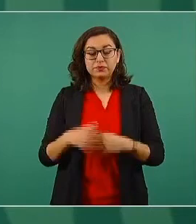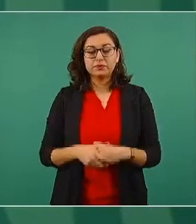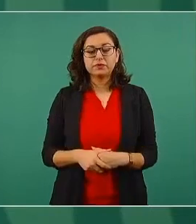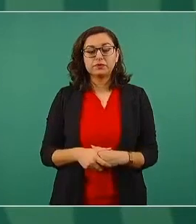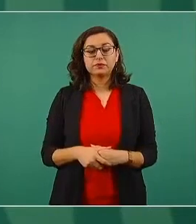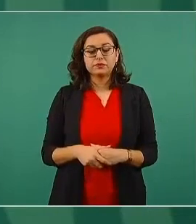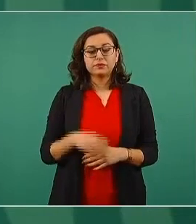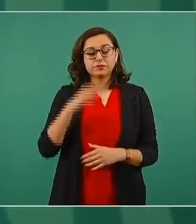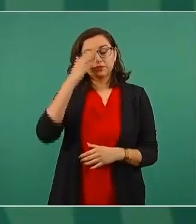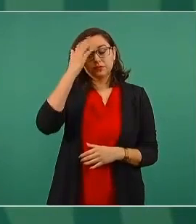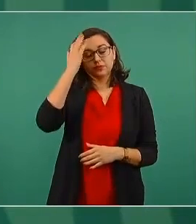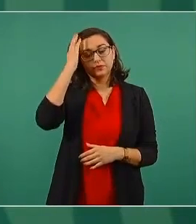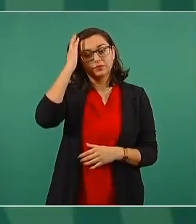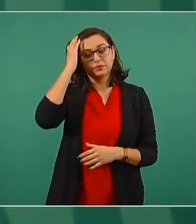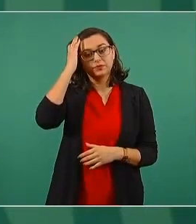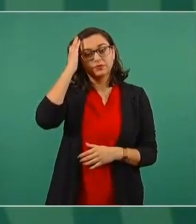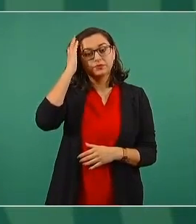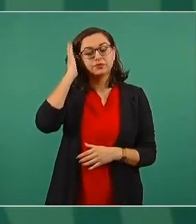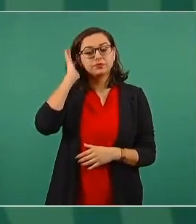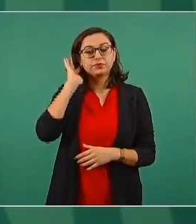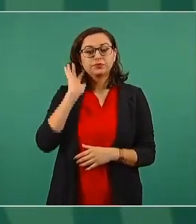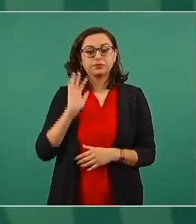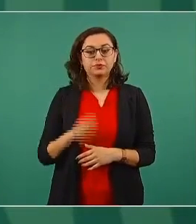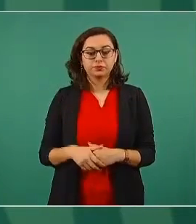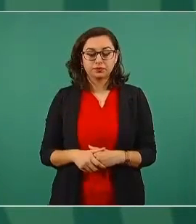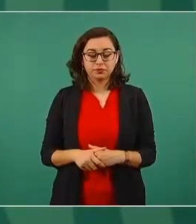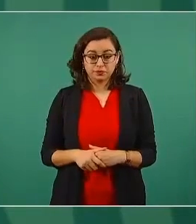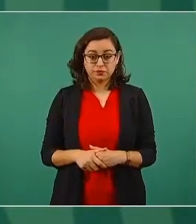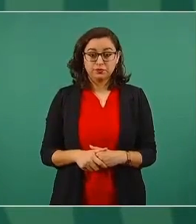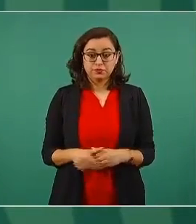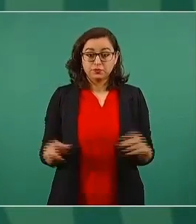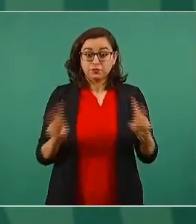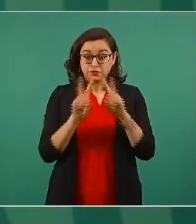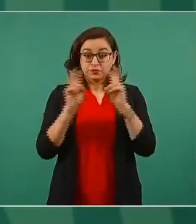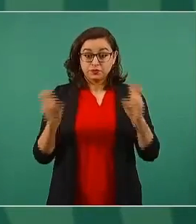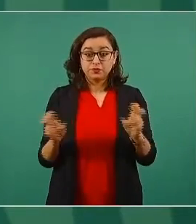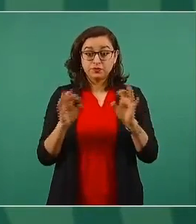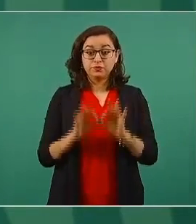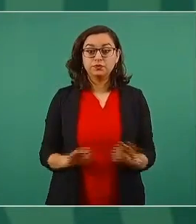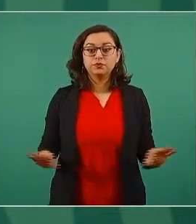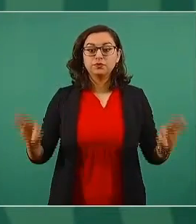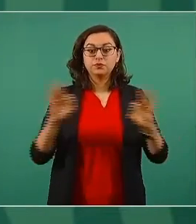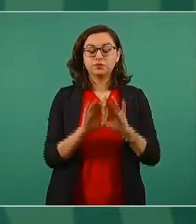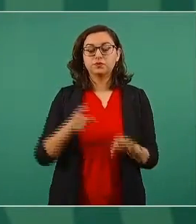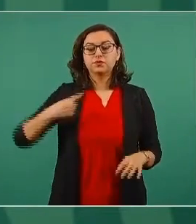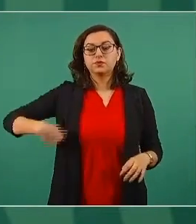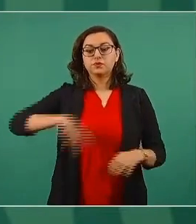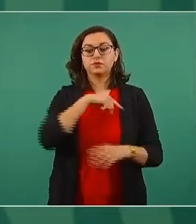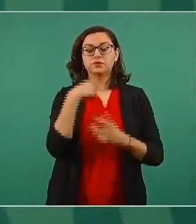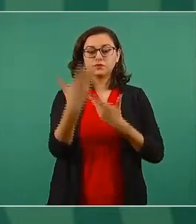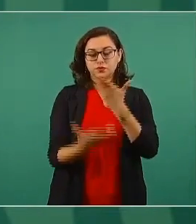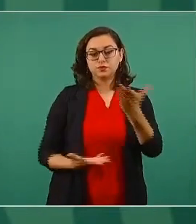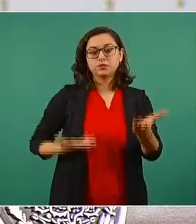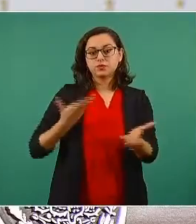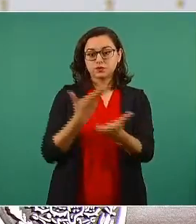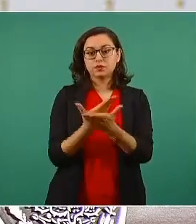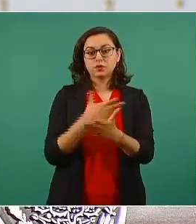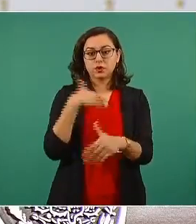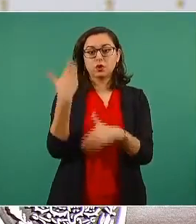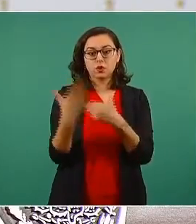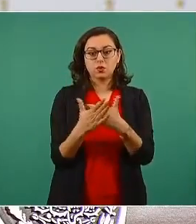importante. Vamos a presentar nosotros una propuesta.